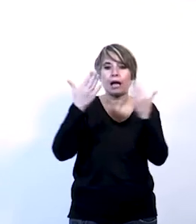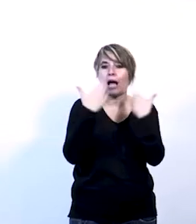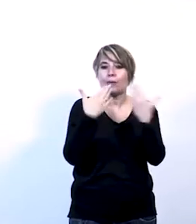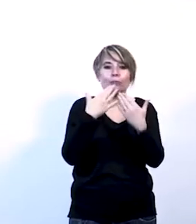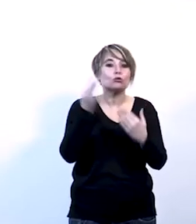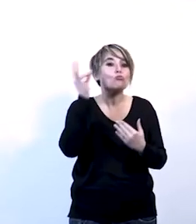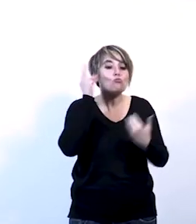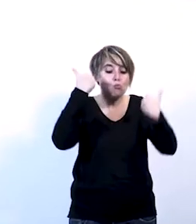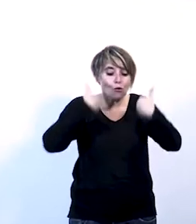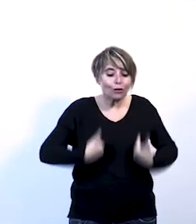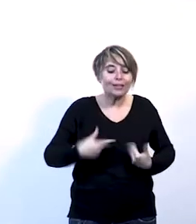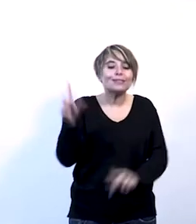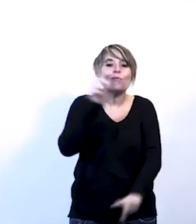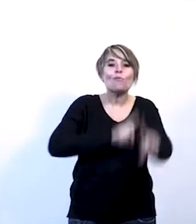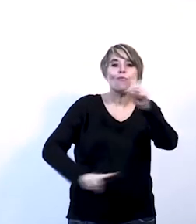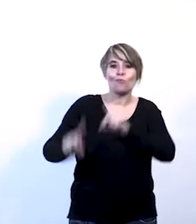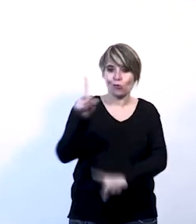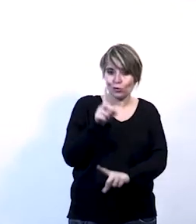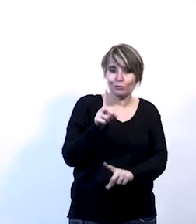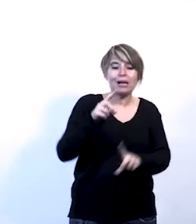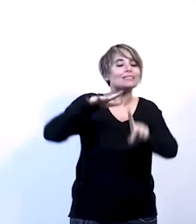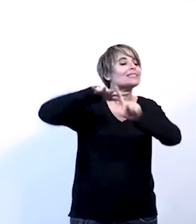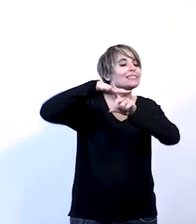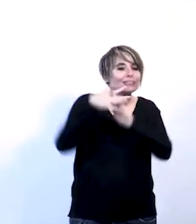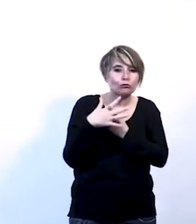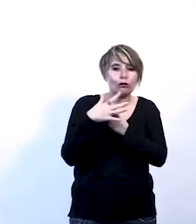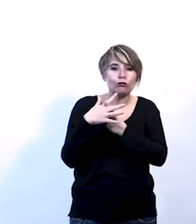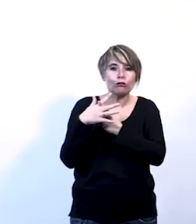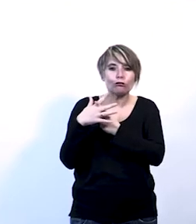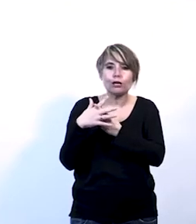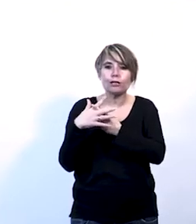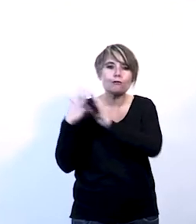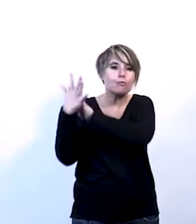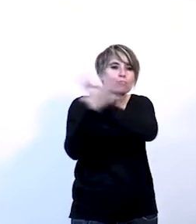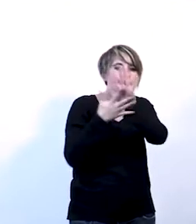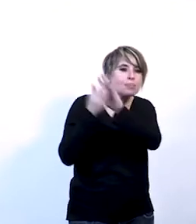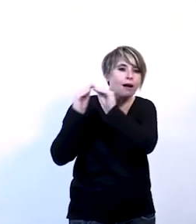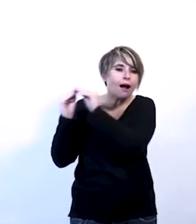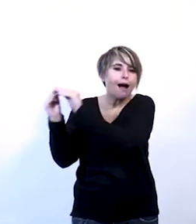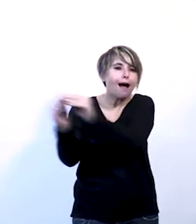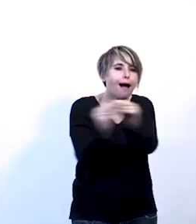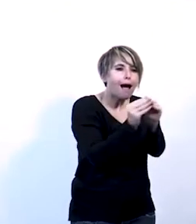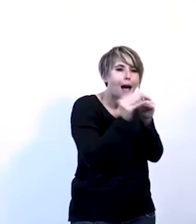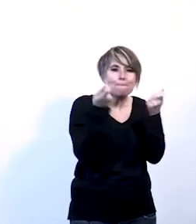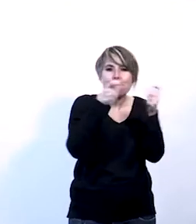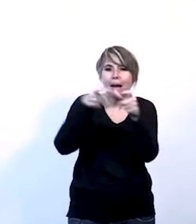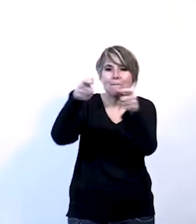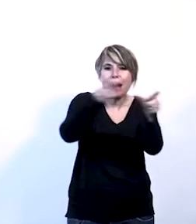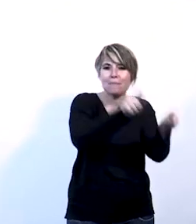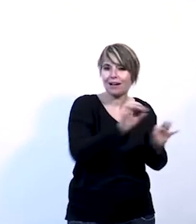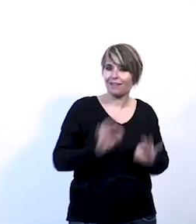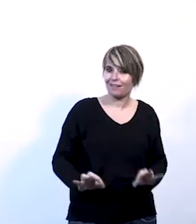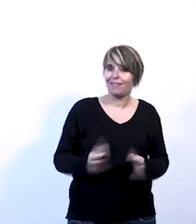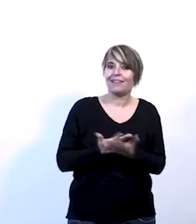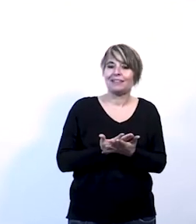de nuestros problemas y de nuestras situaciones, hay mucho más similaridades de lo que creemos.